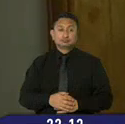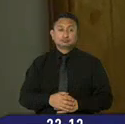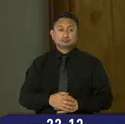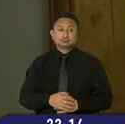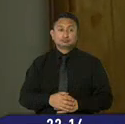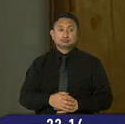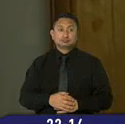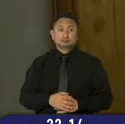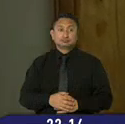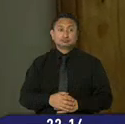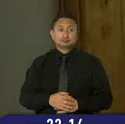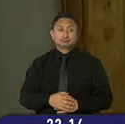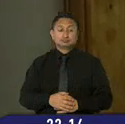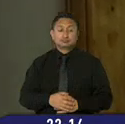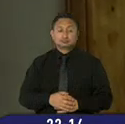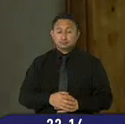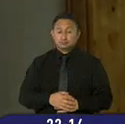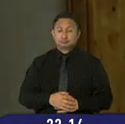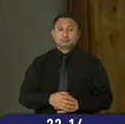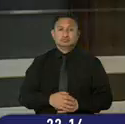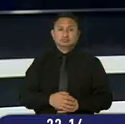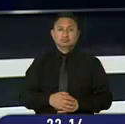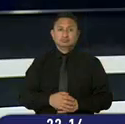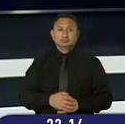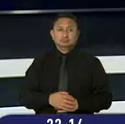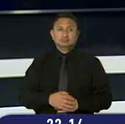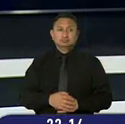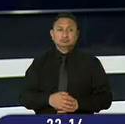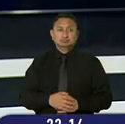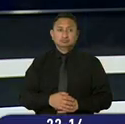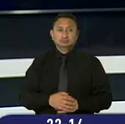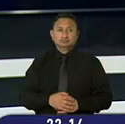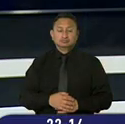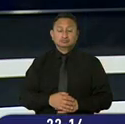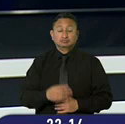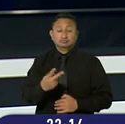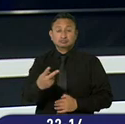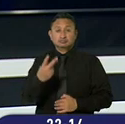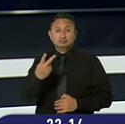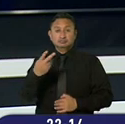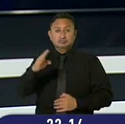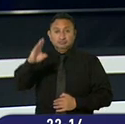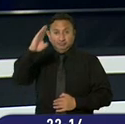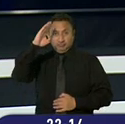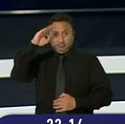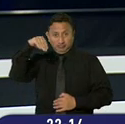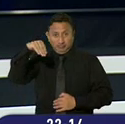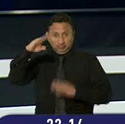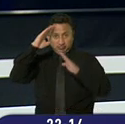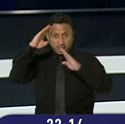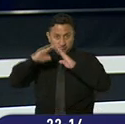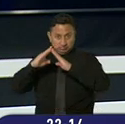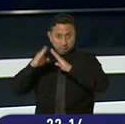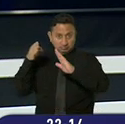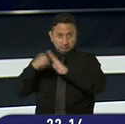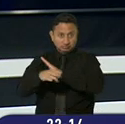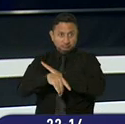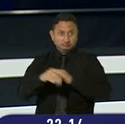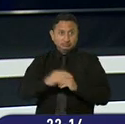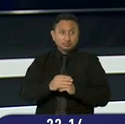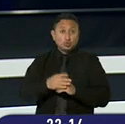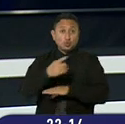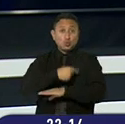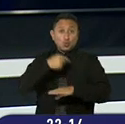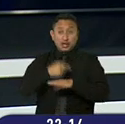informa Miriam Enríquez. Dos operativos antidrogas se ejecutaron en la provincia del Guayas. Según